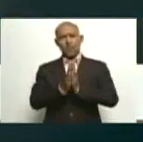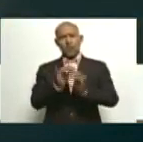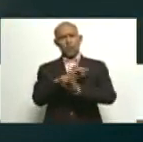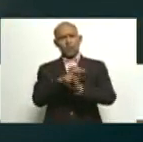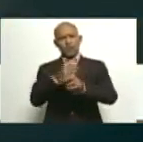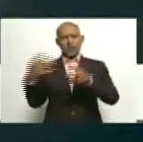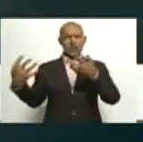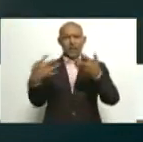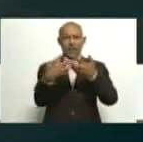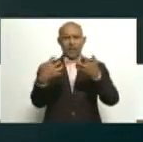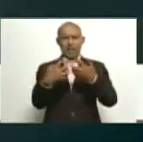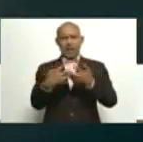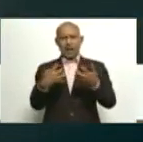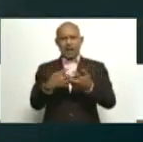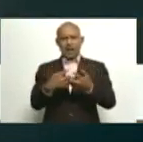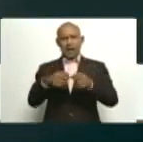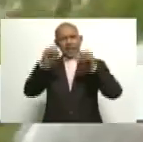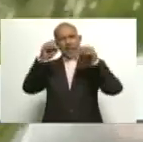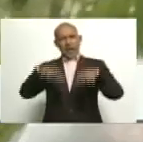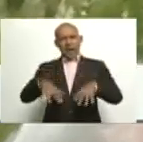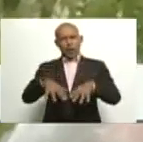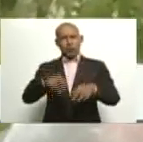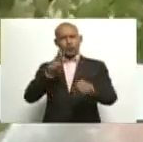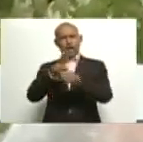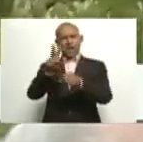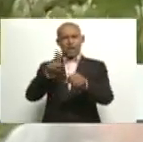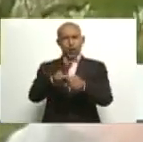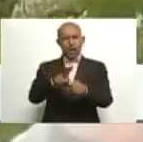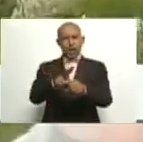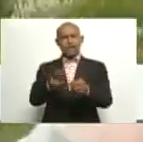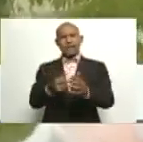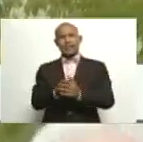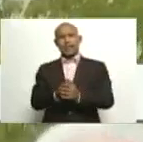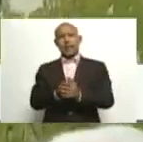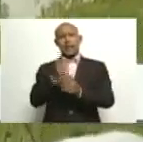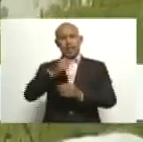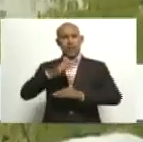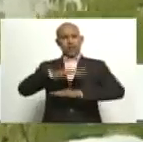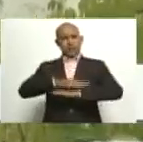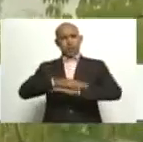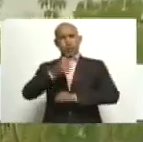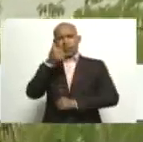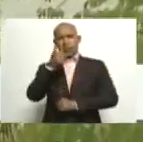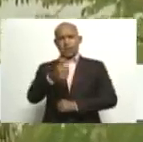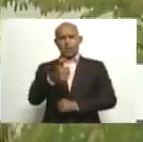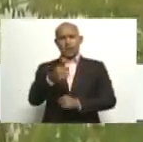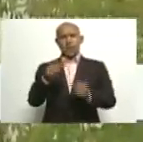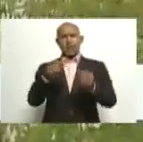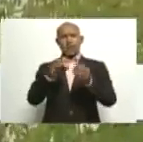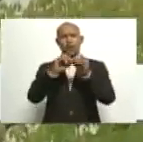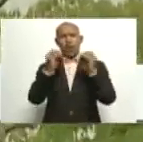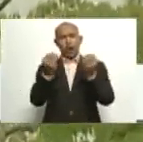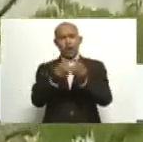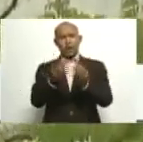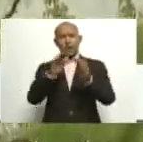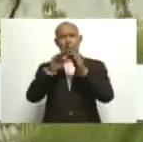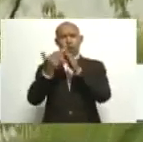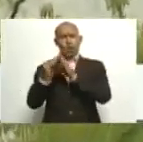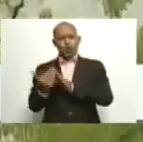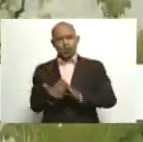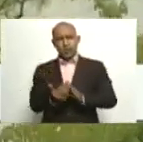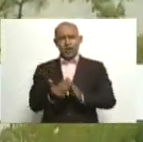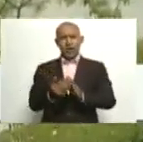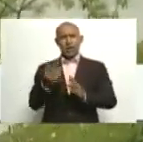manera inmediata, renunciar a la violencia, actuar con moderación y organizar con la comunidad internacional un proceso